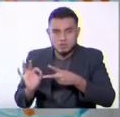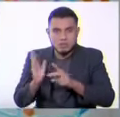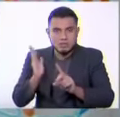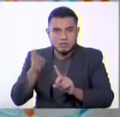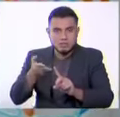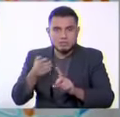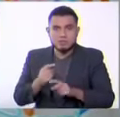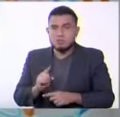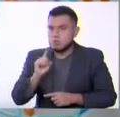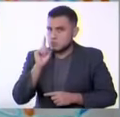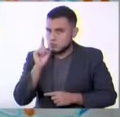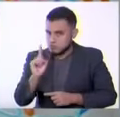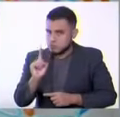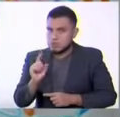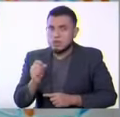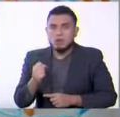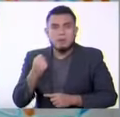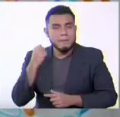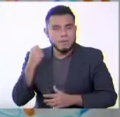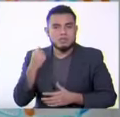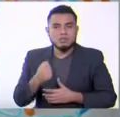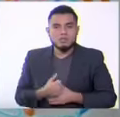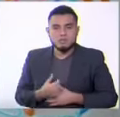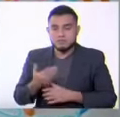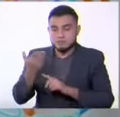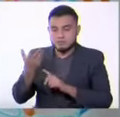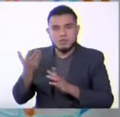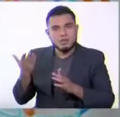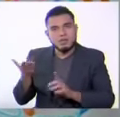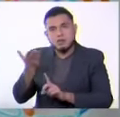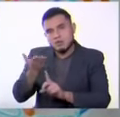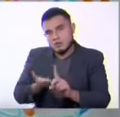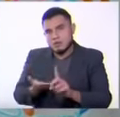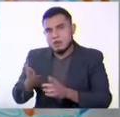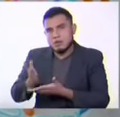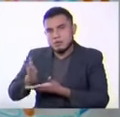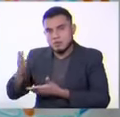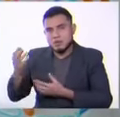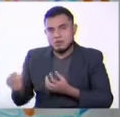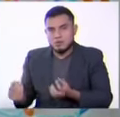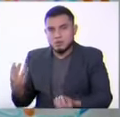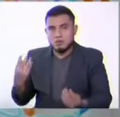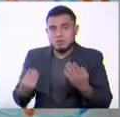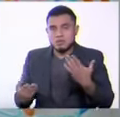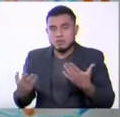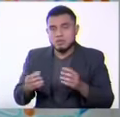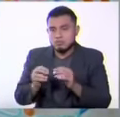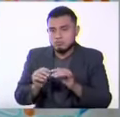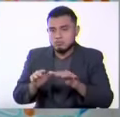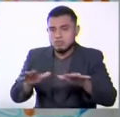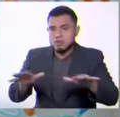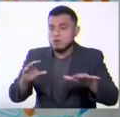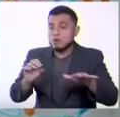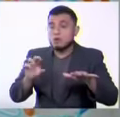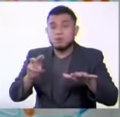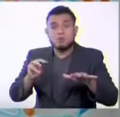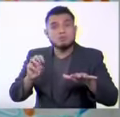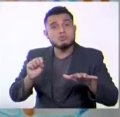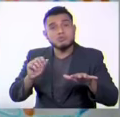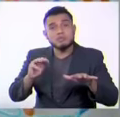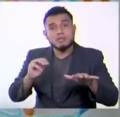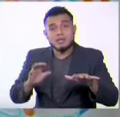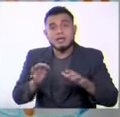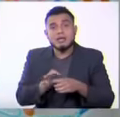cosas esenciales en los seres vivos es la distribución cromosómica en las células